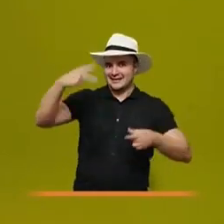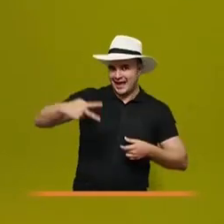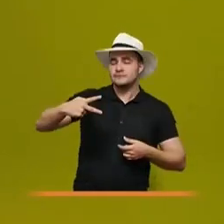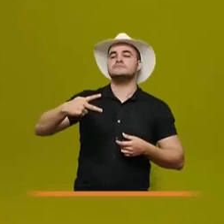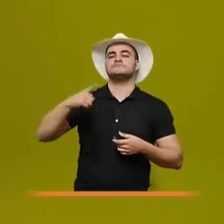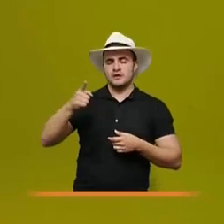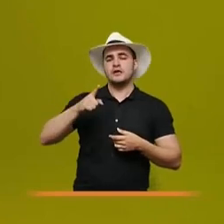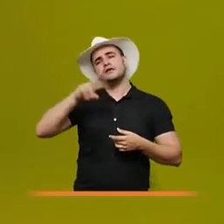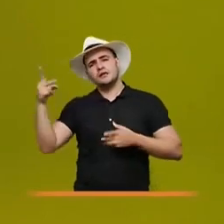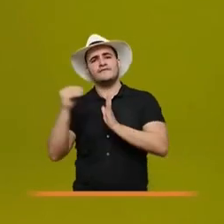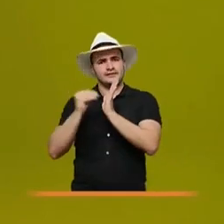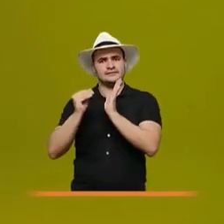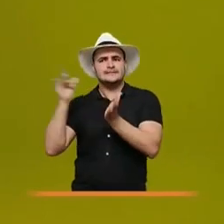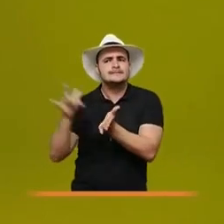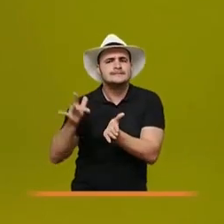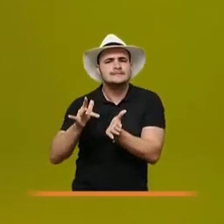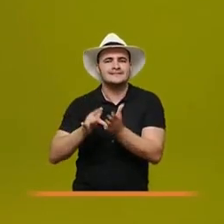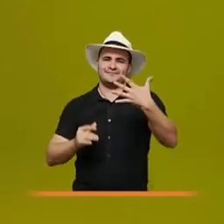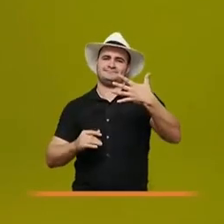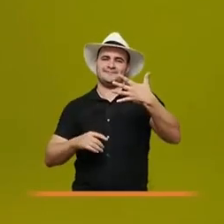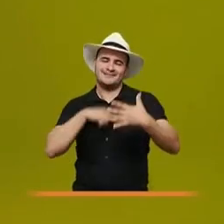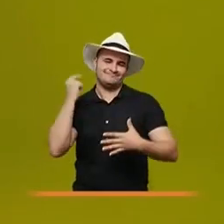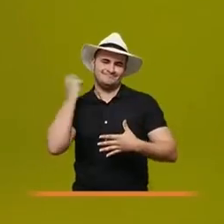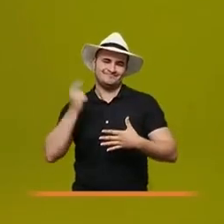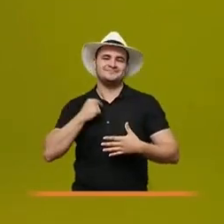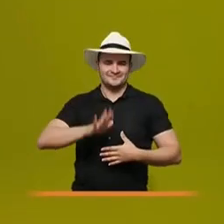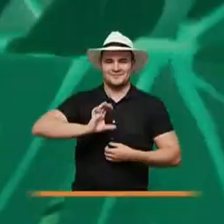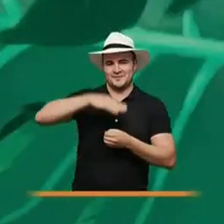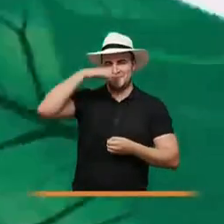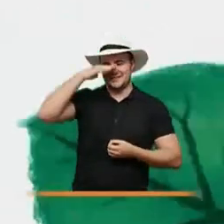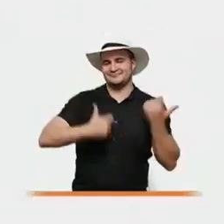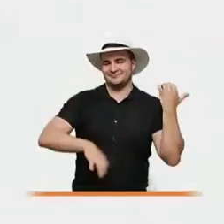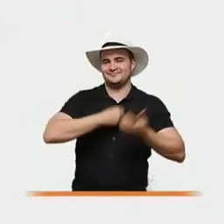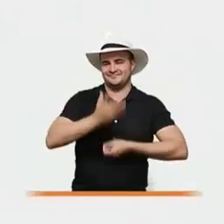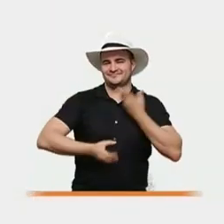cinco veces finalista del festival nacional de la trova ciudad de medellín